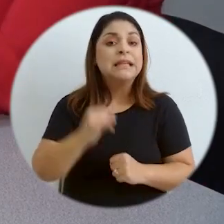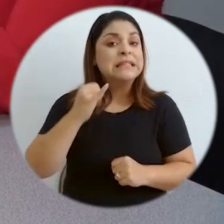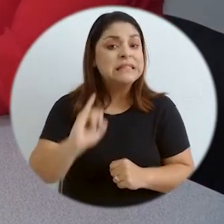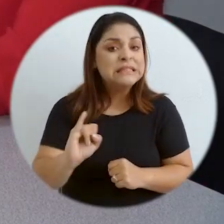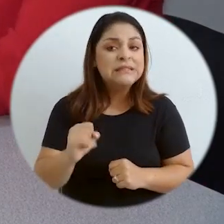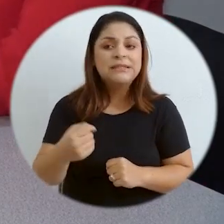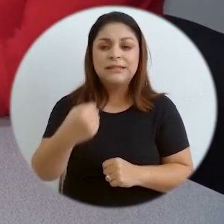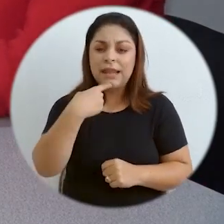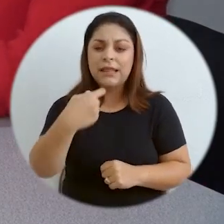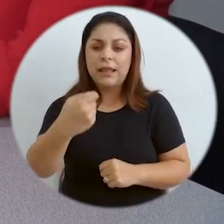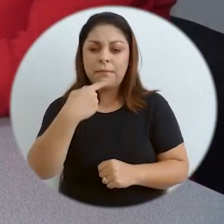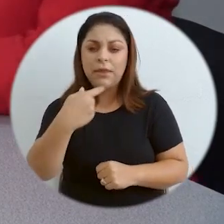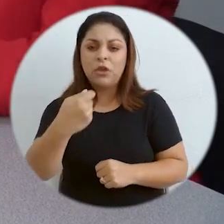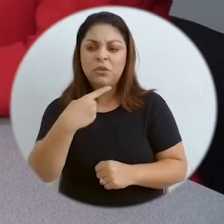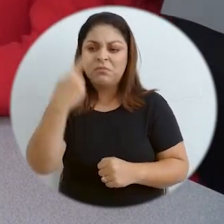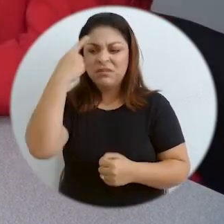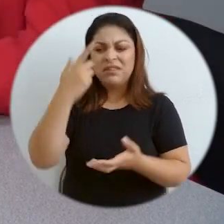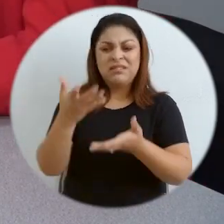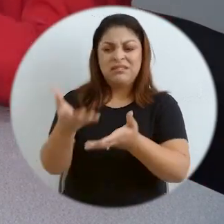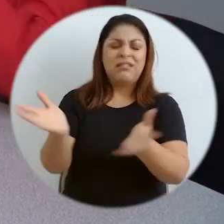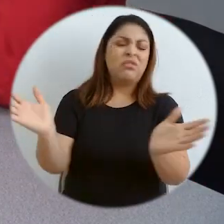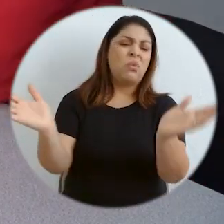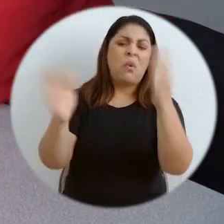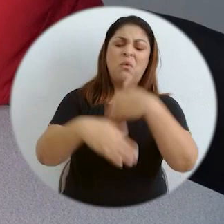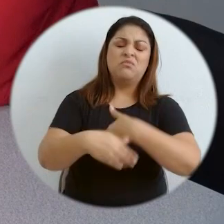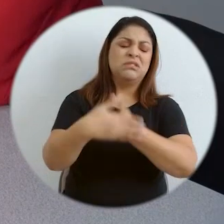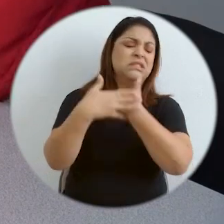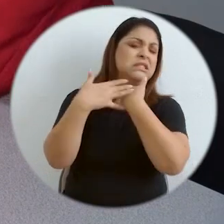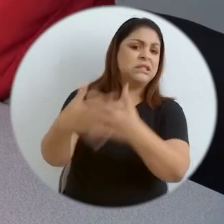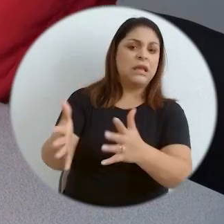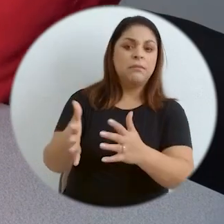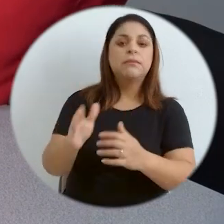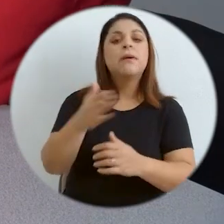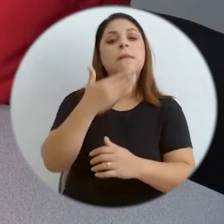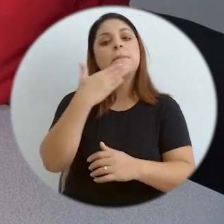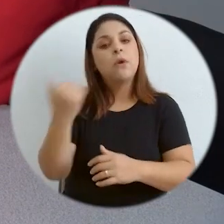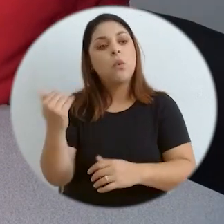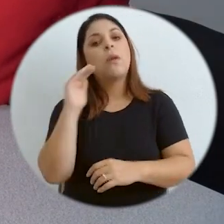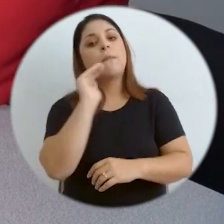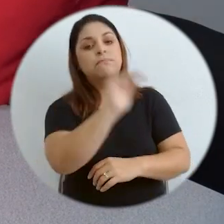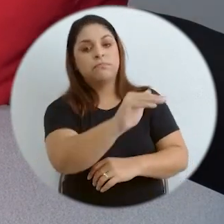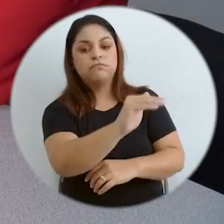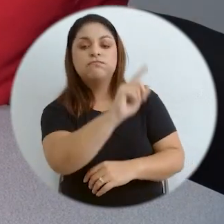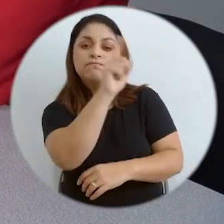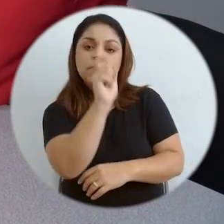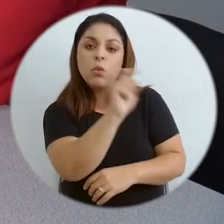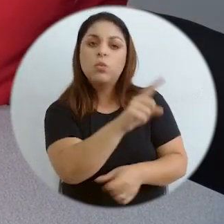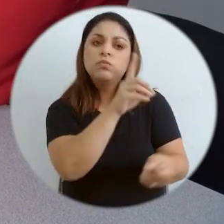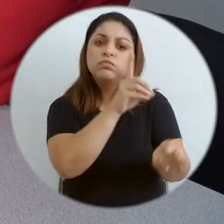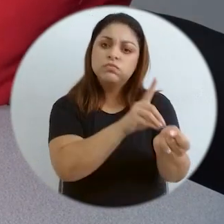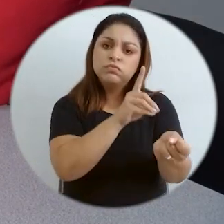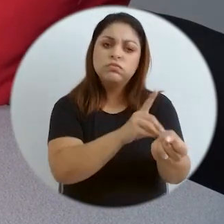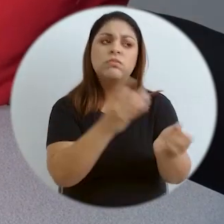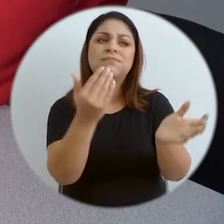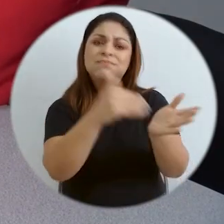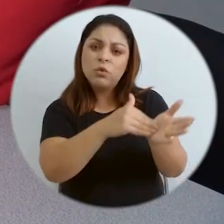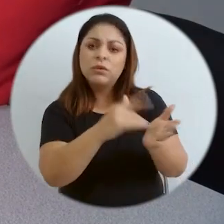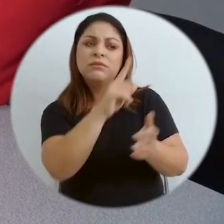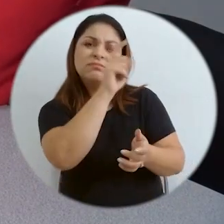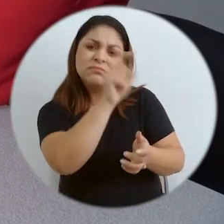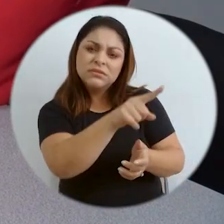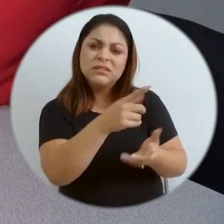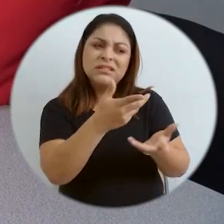no, y si la persona cree que no le está generando el efecto, entonces busque a ese profesional de la salud y vuelva, ¿verdad?,